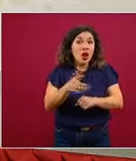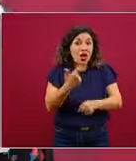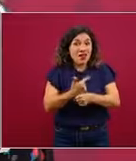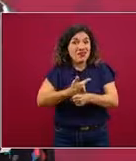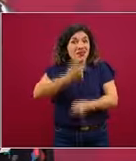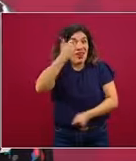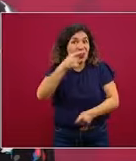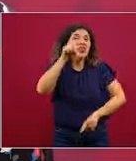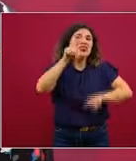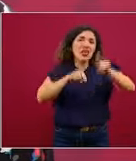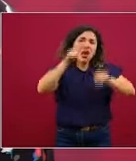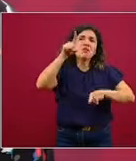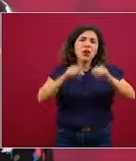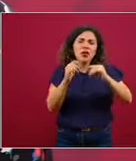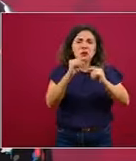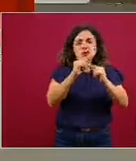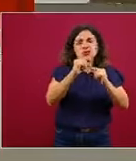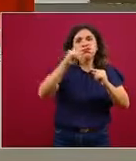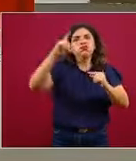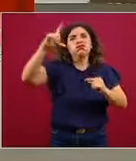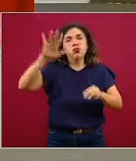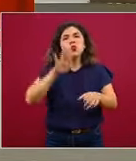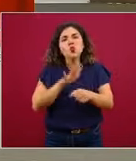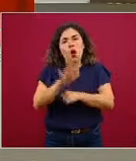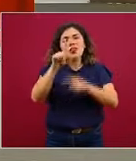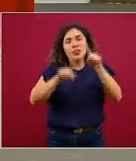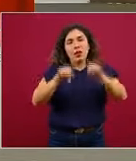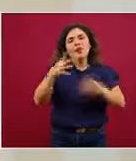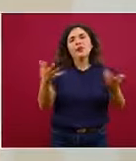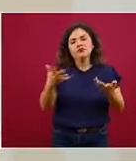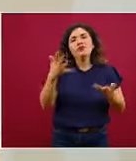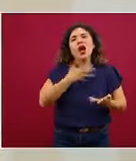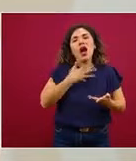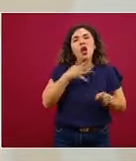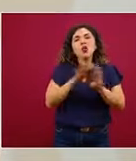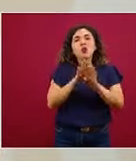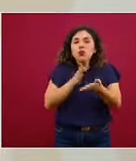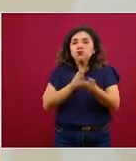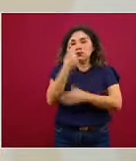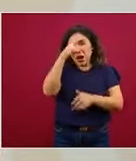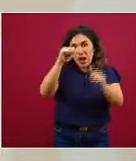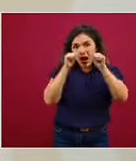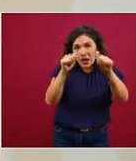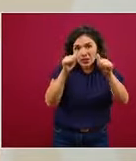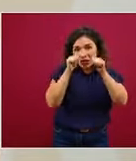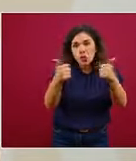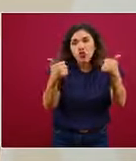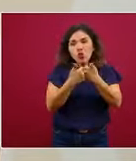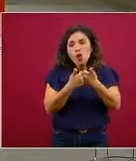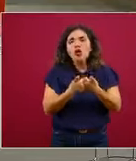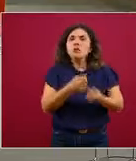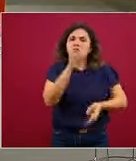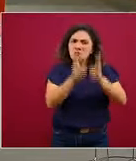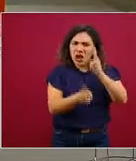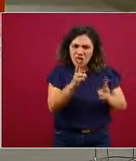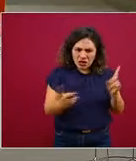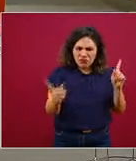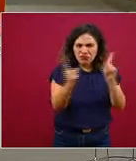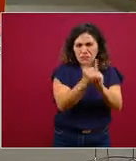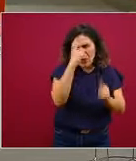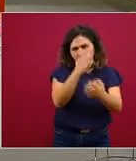como decía, ¿no? Dependiendo el grado, va a ser el nivel de intervención, ya sea promoviendo pláticas de